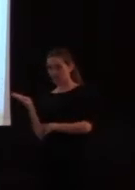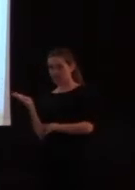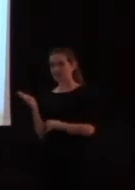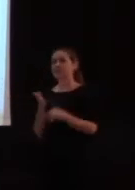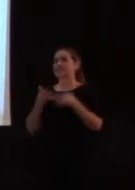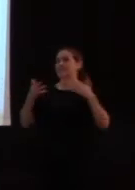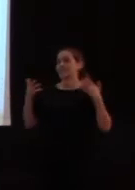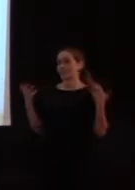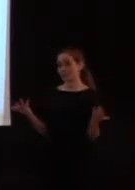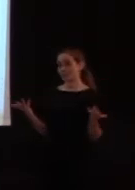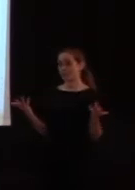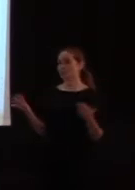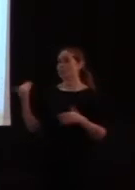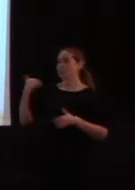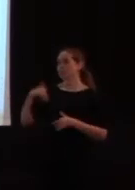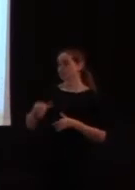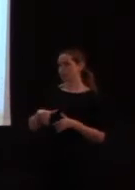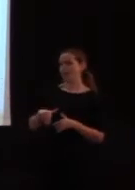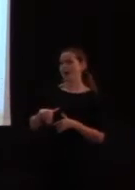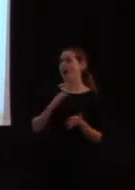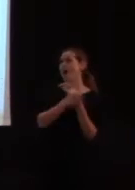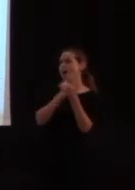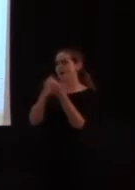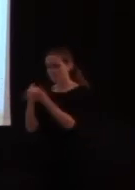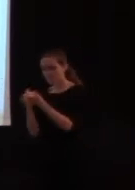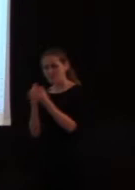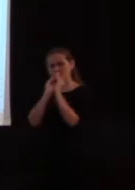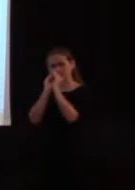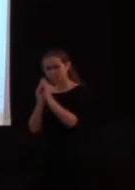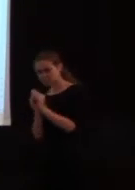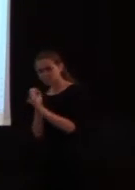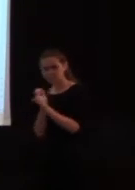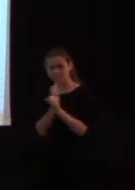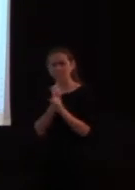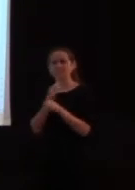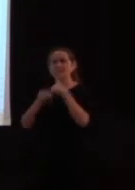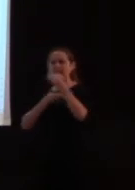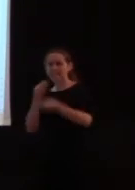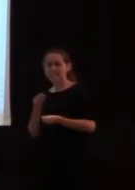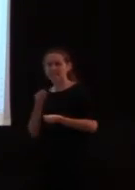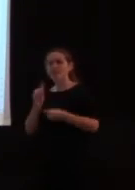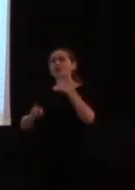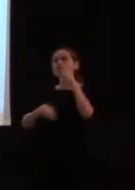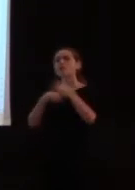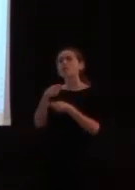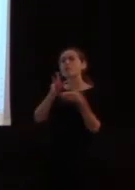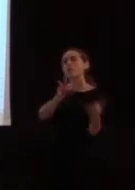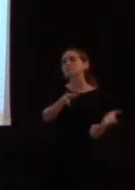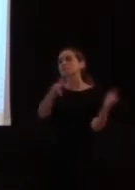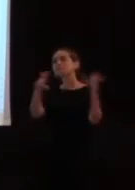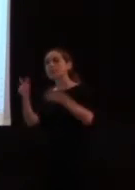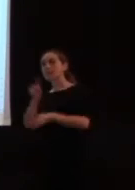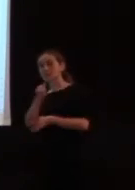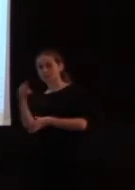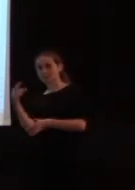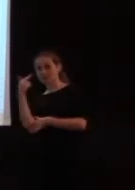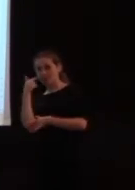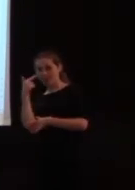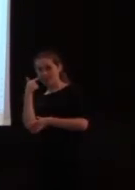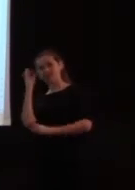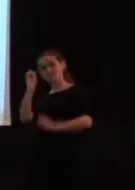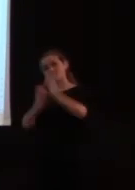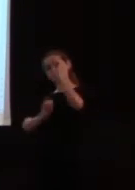tuvieron estas pruebas, luego lo que hicieron fue pues, procesar los resultados, ver qué porcentaje